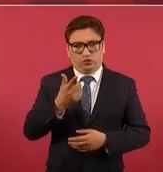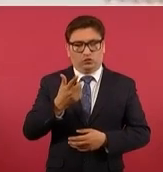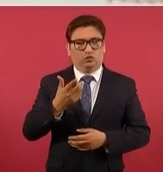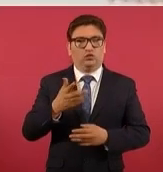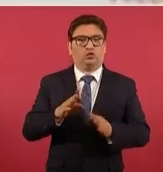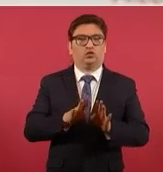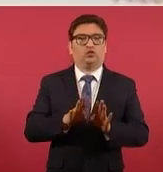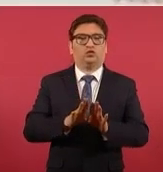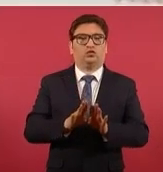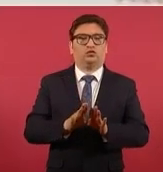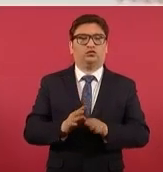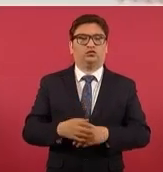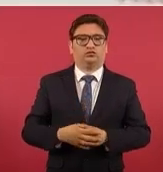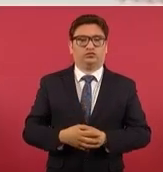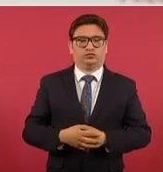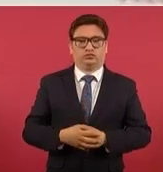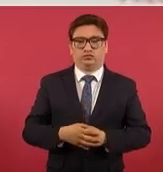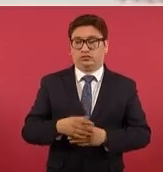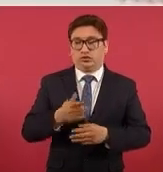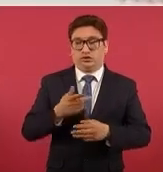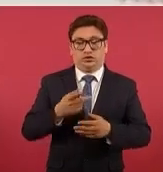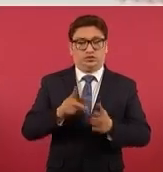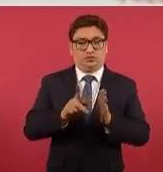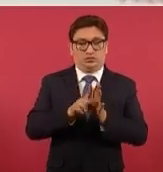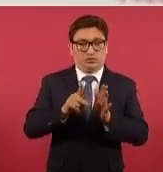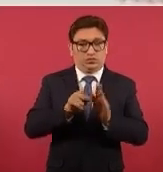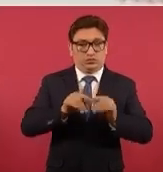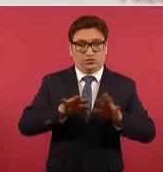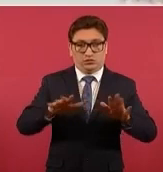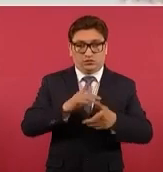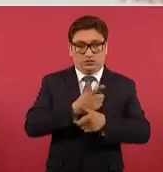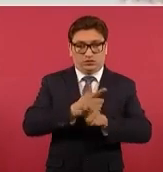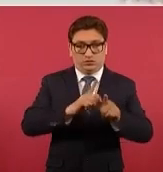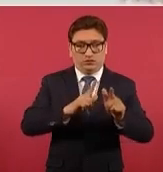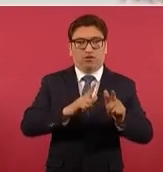limitar la libertad de expresión.